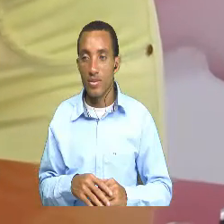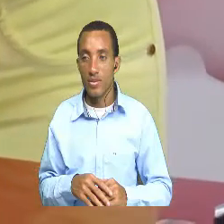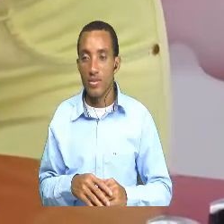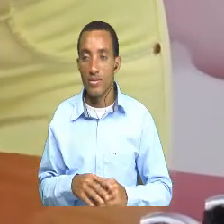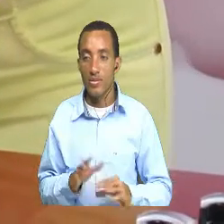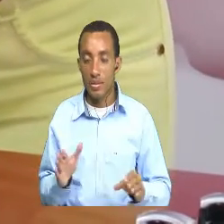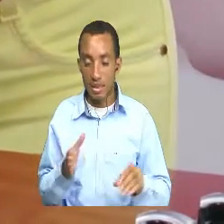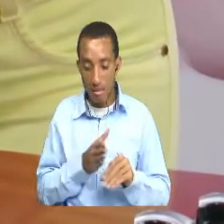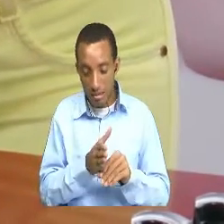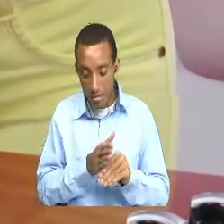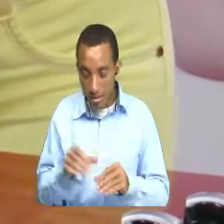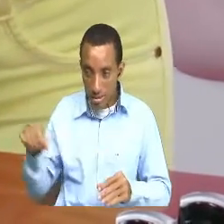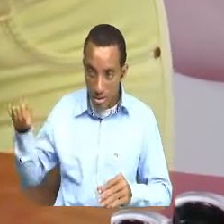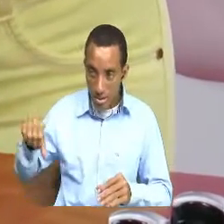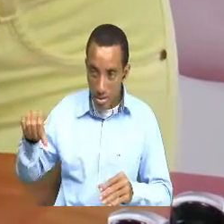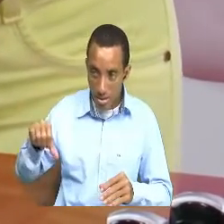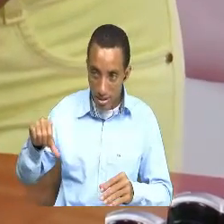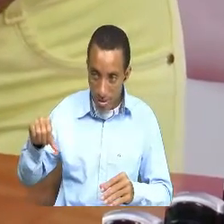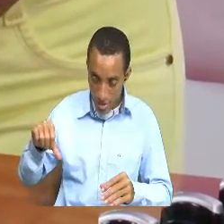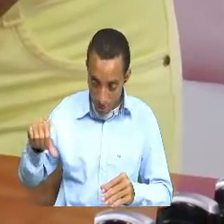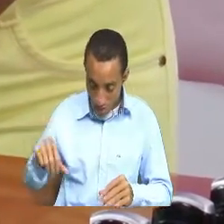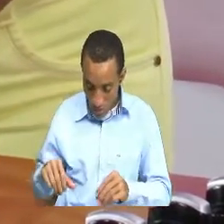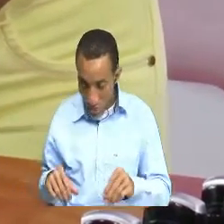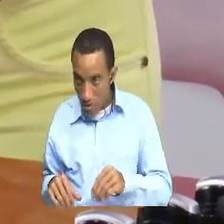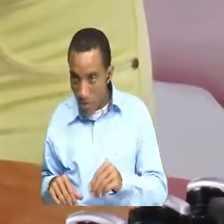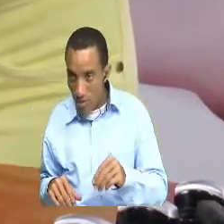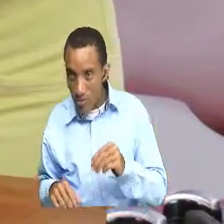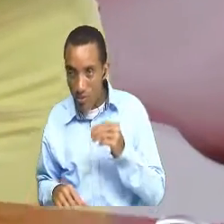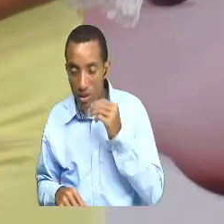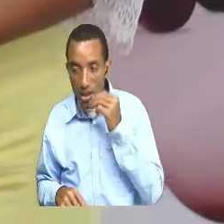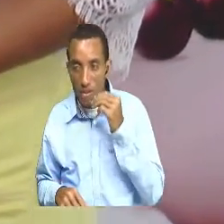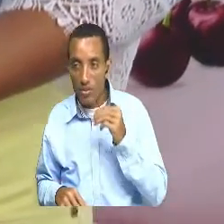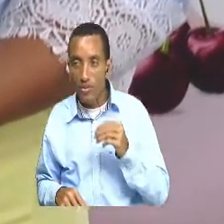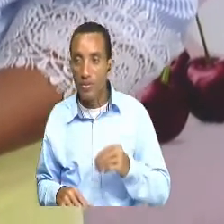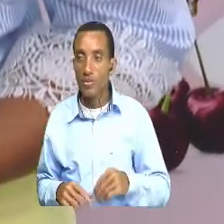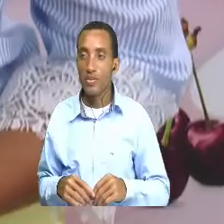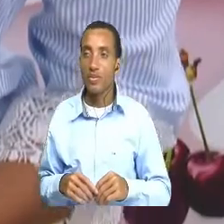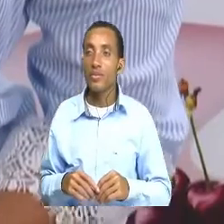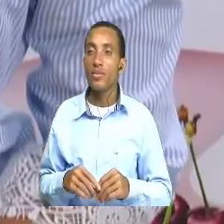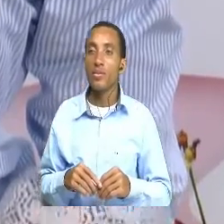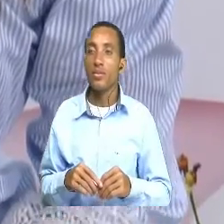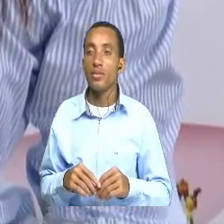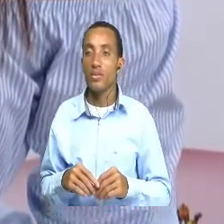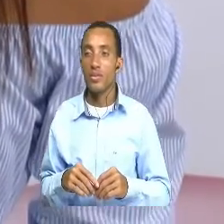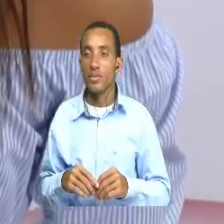con esta salsa de balsámico al samic o y me voy